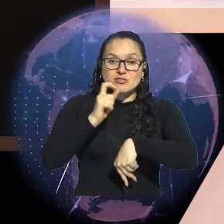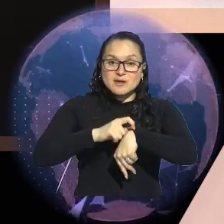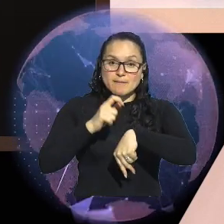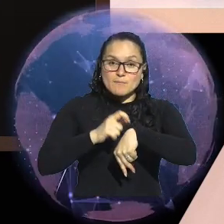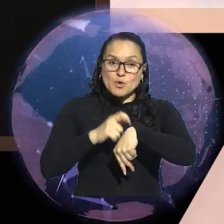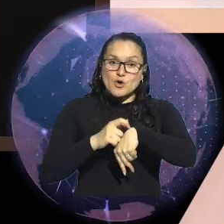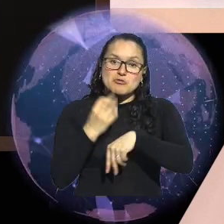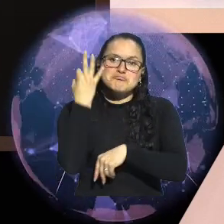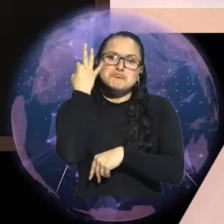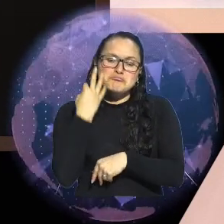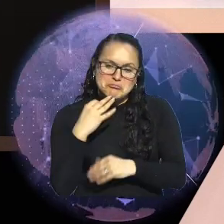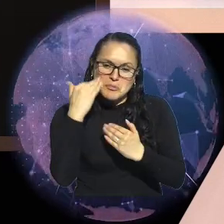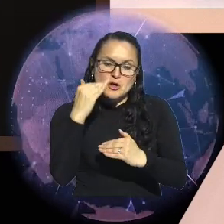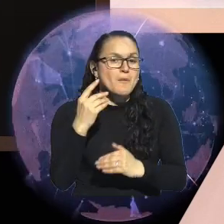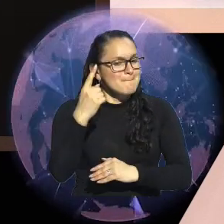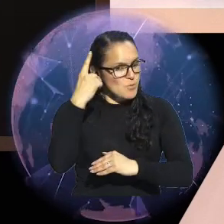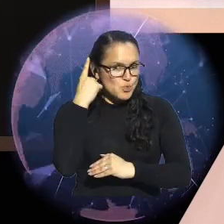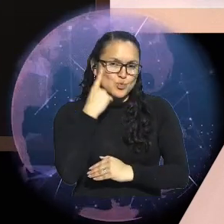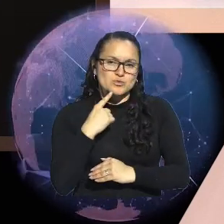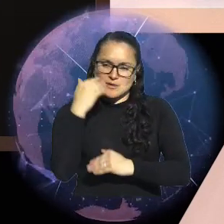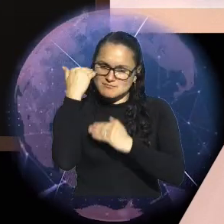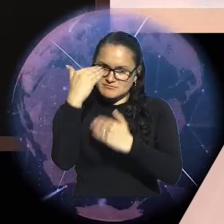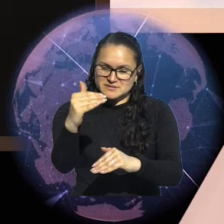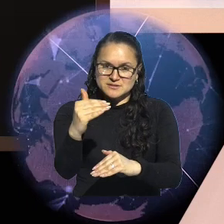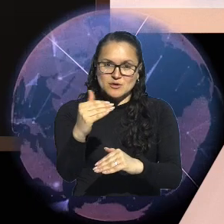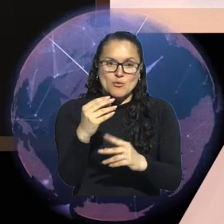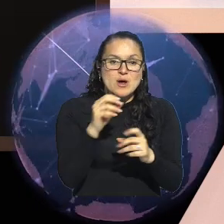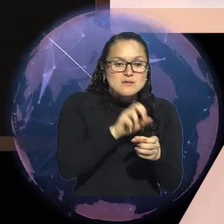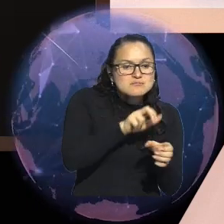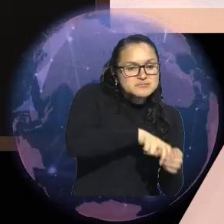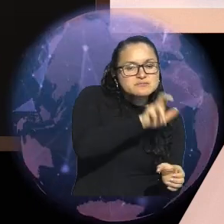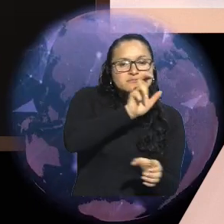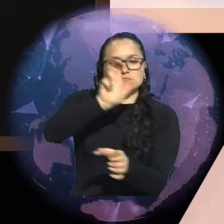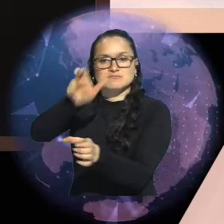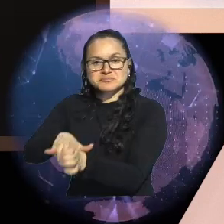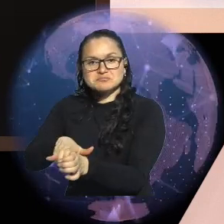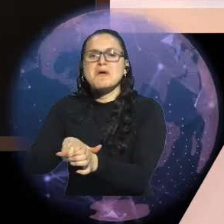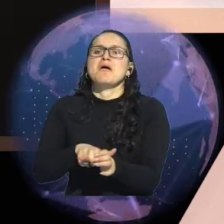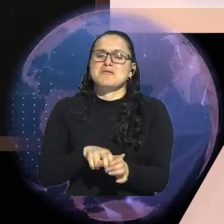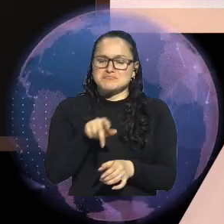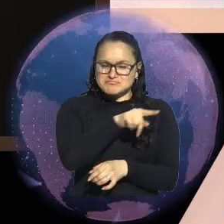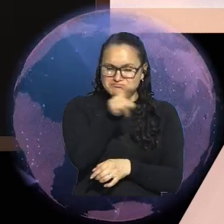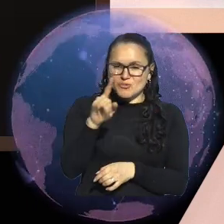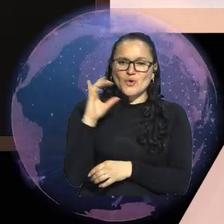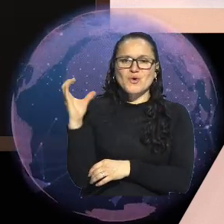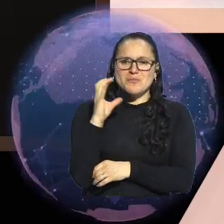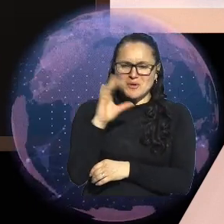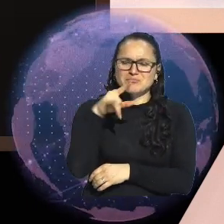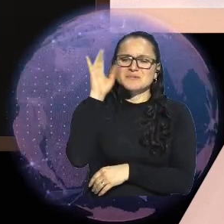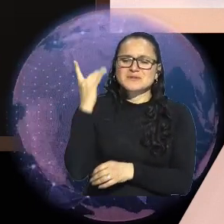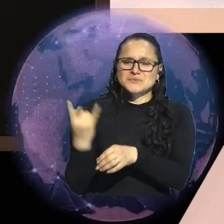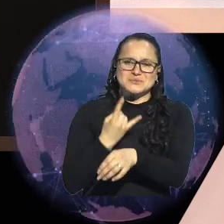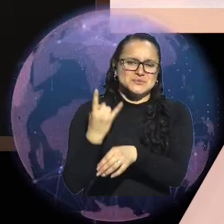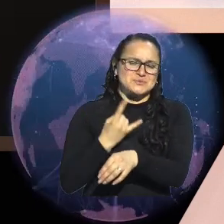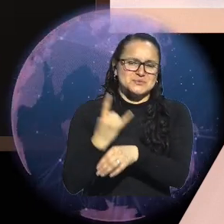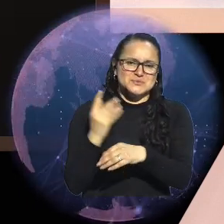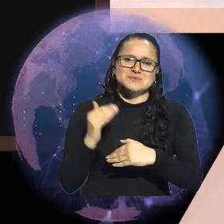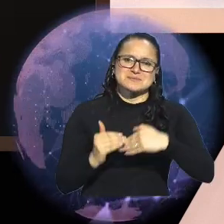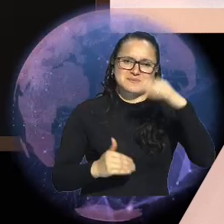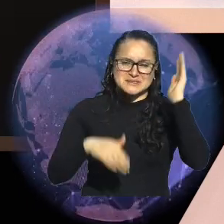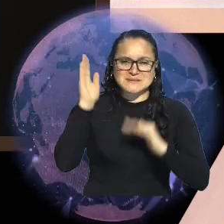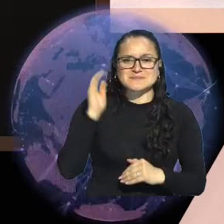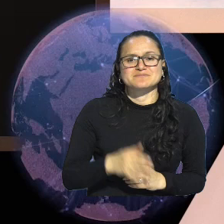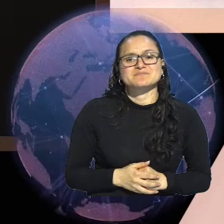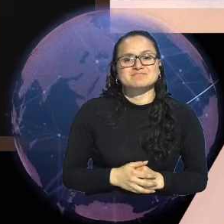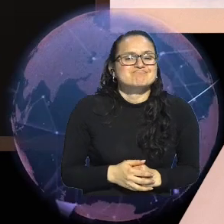días a menos de un día se esperaría que esta facilidad siga siendo utilizada en forma masiva con los usuarios esto para